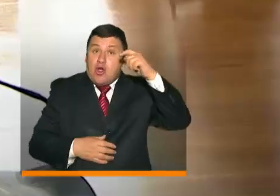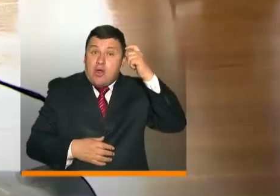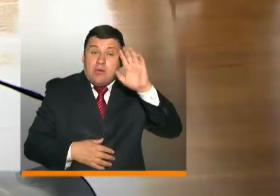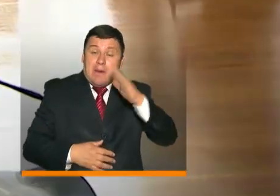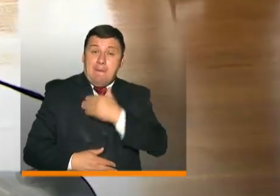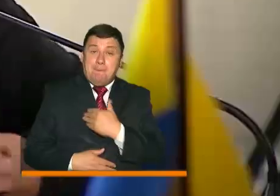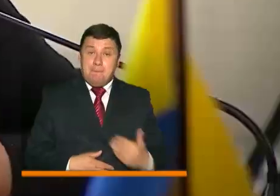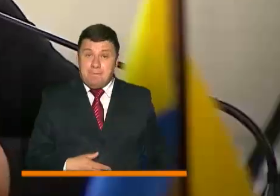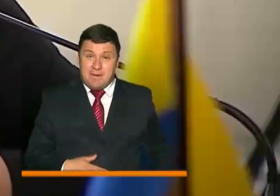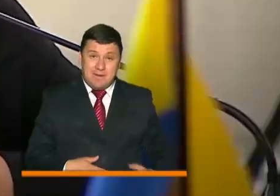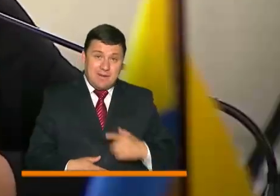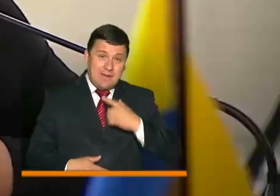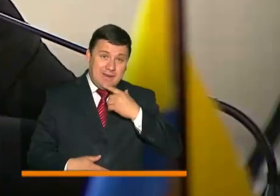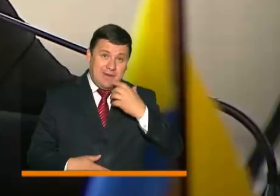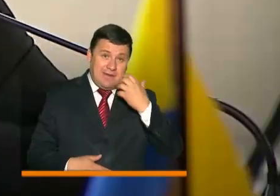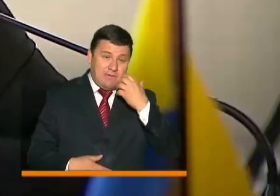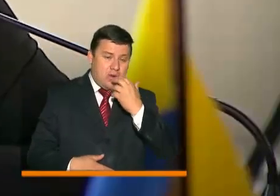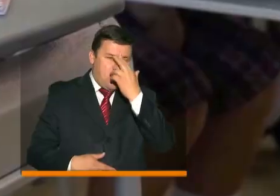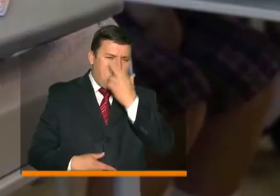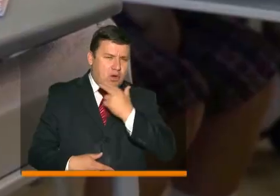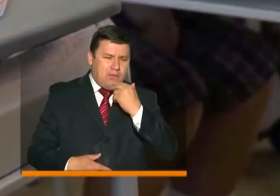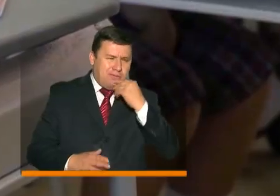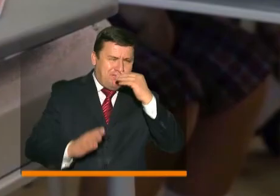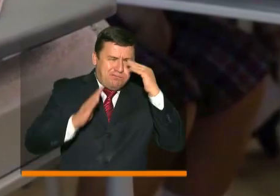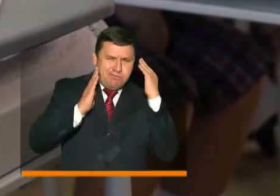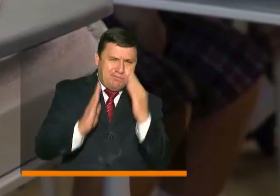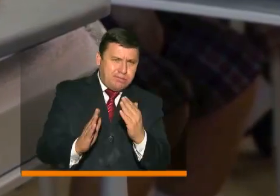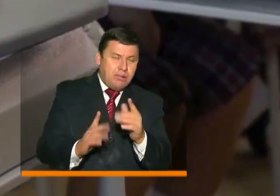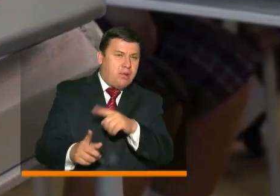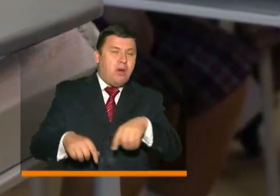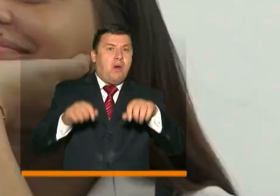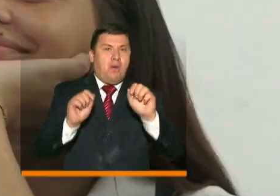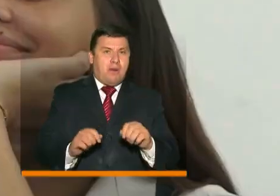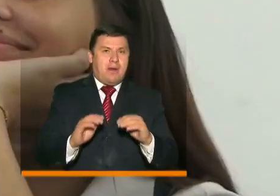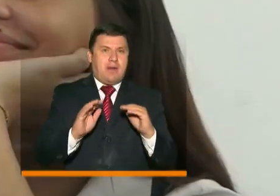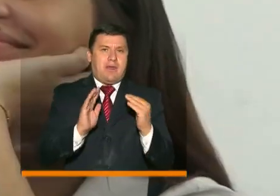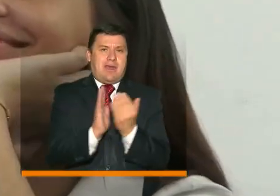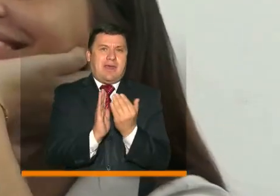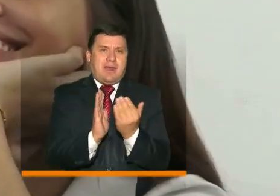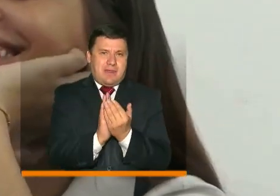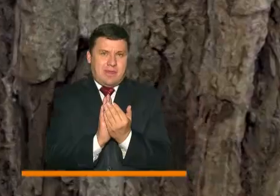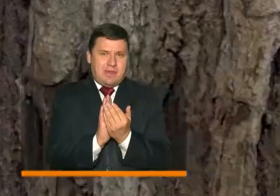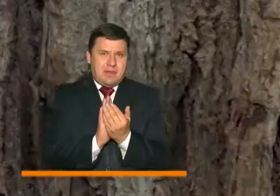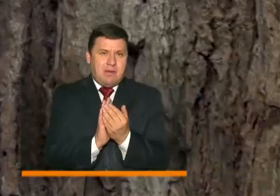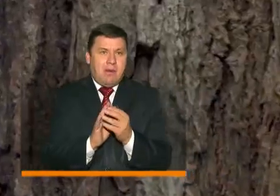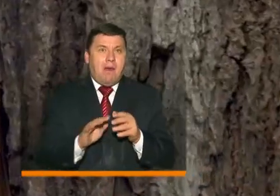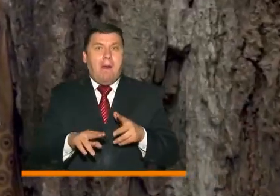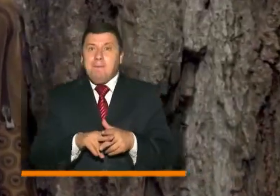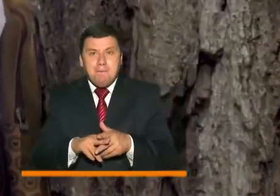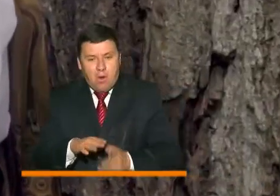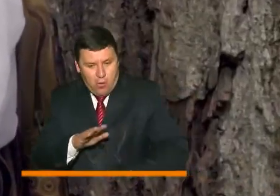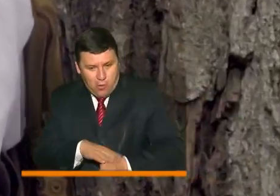del presidente Iván Duque le cumple al sector y hace posible que la educación no se detenga.